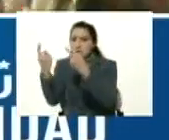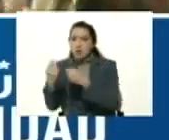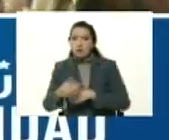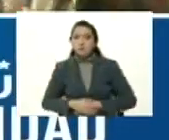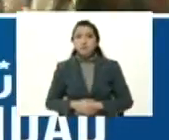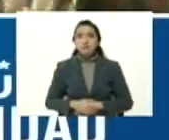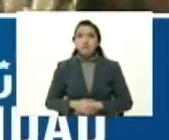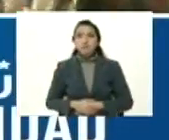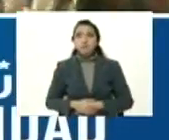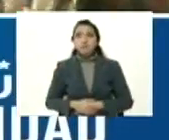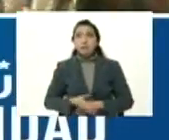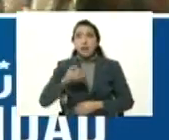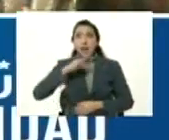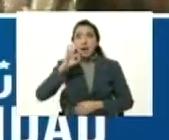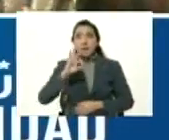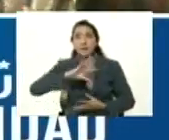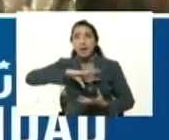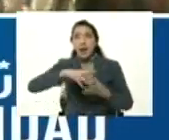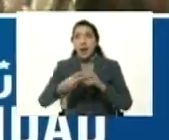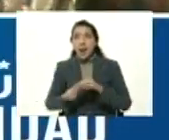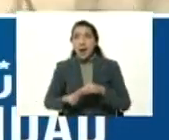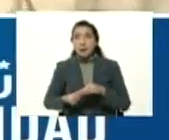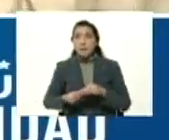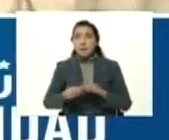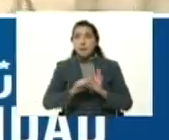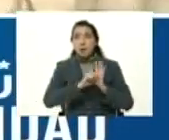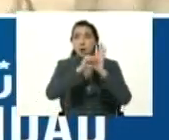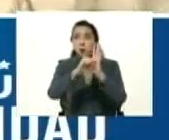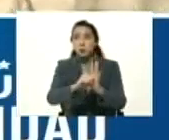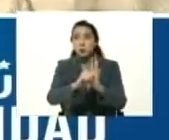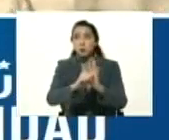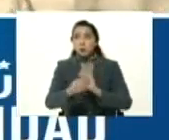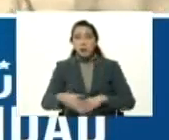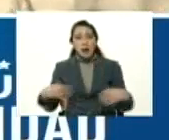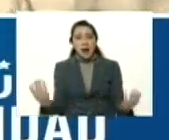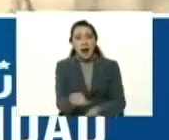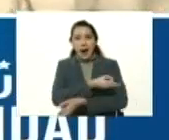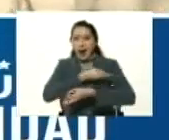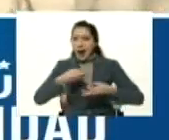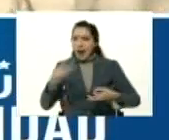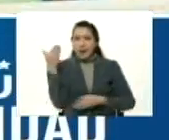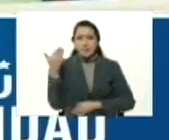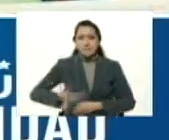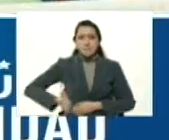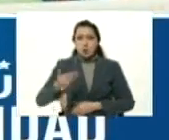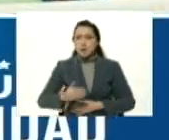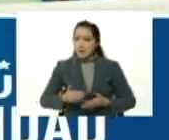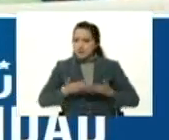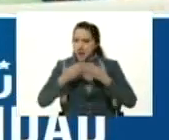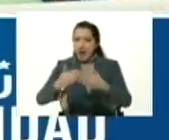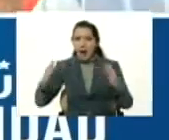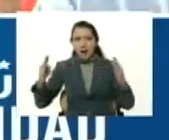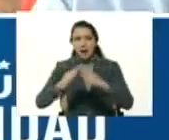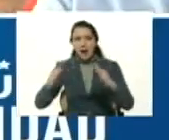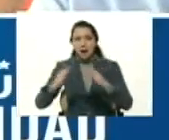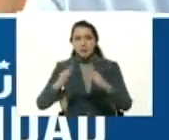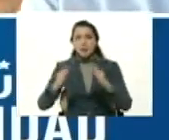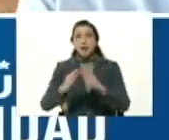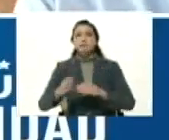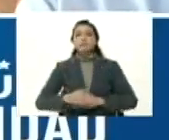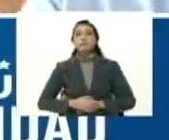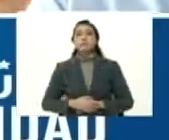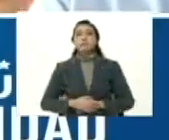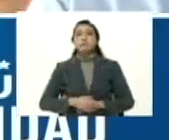Club, café de calidad premium, la calidad premium para el hogar venezolano. No le